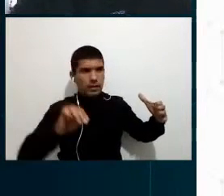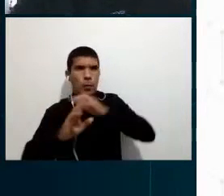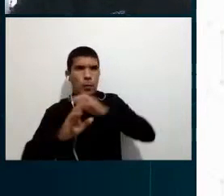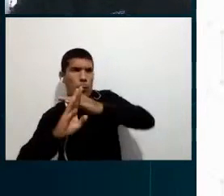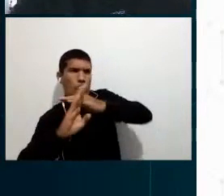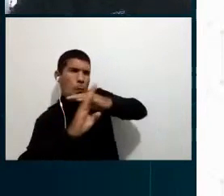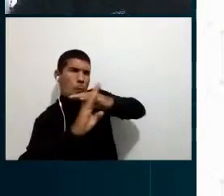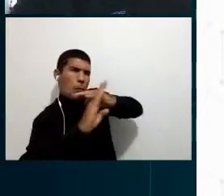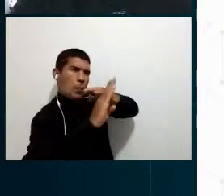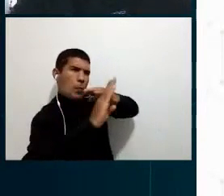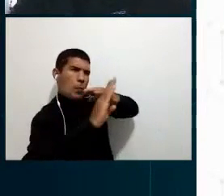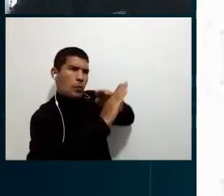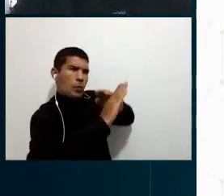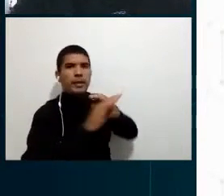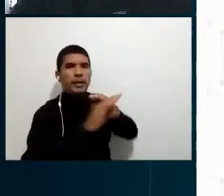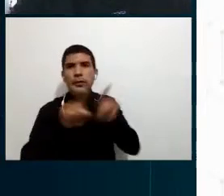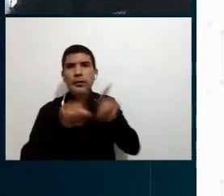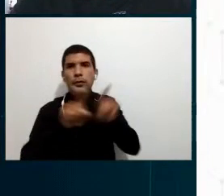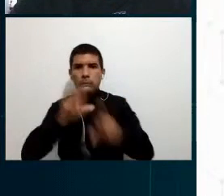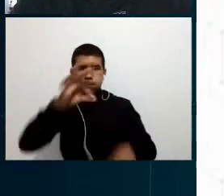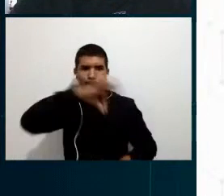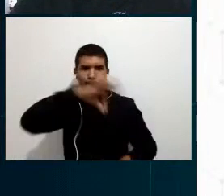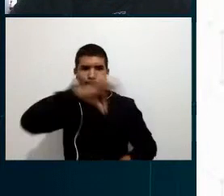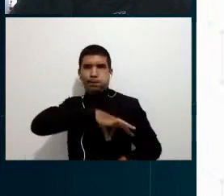30 años de vida tendríamos